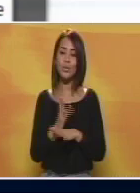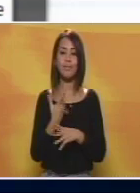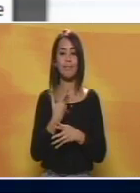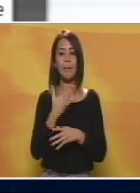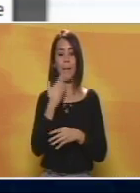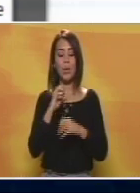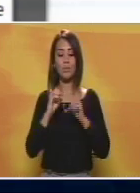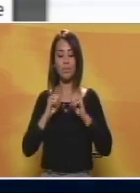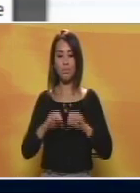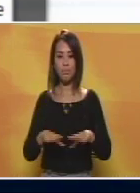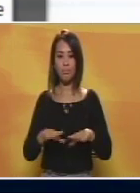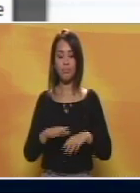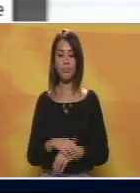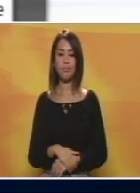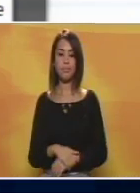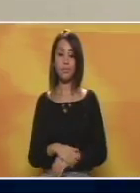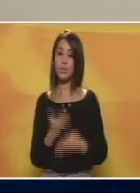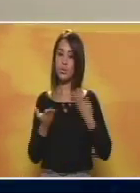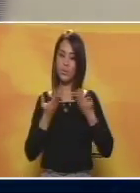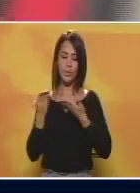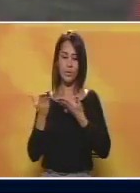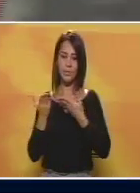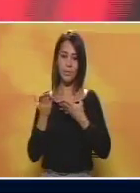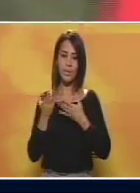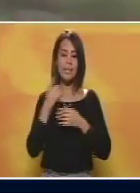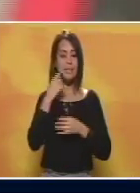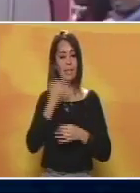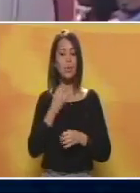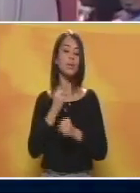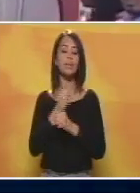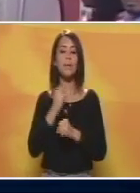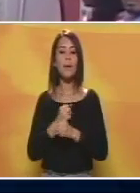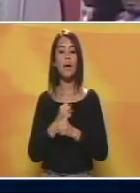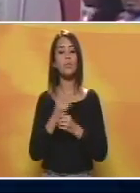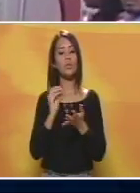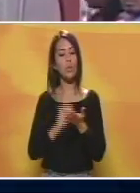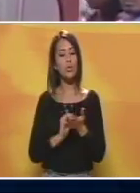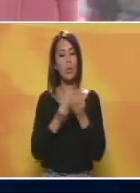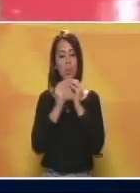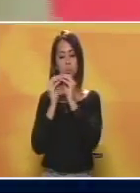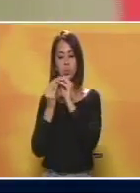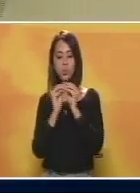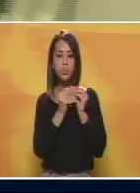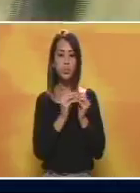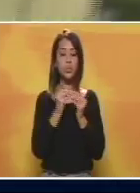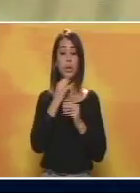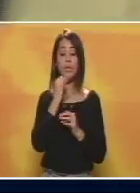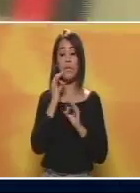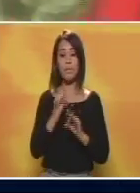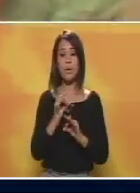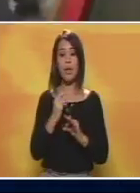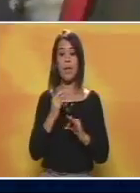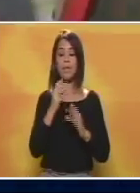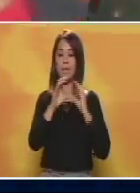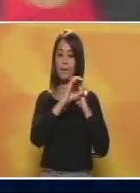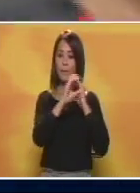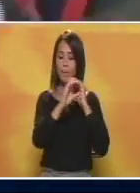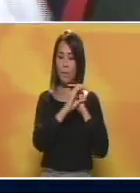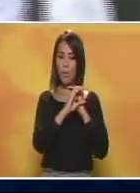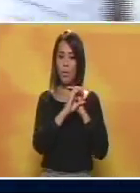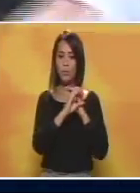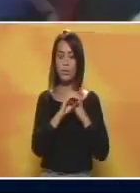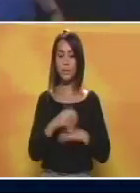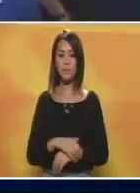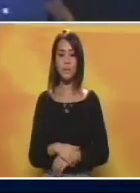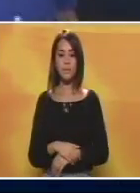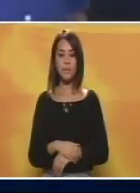obligados a paralizar sus servicios. Aseguran estar trabajando por su pronta restauración. Garantizaron la habilitación de unidades de transporte